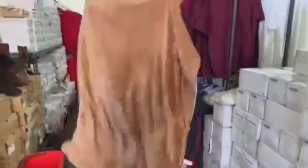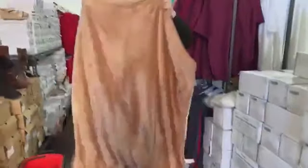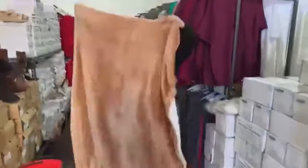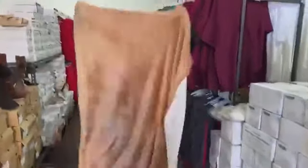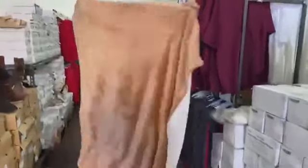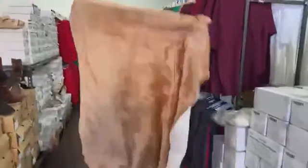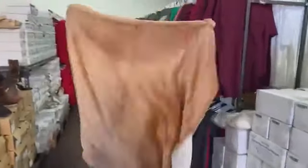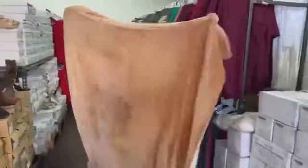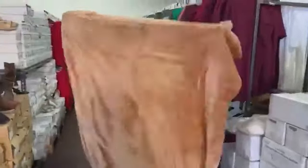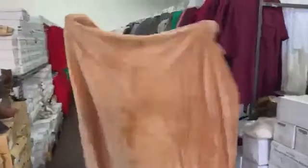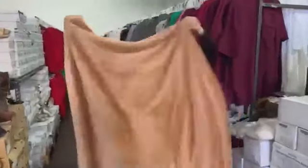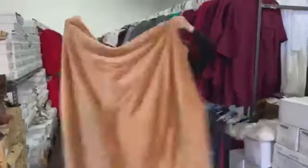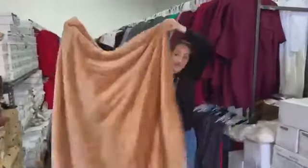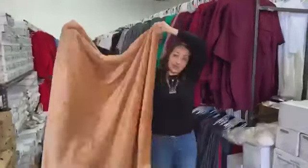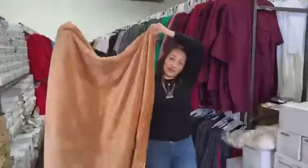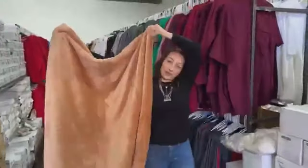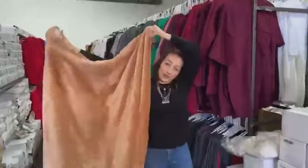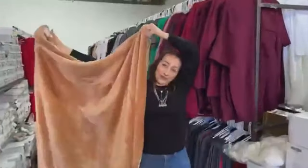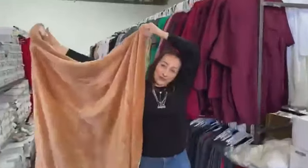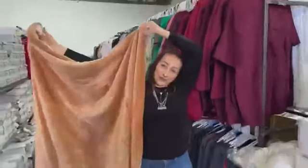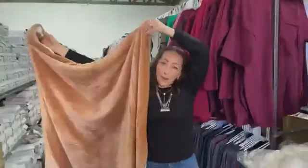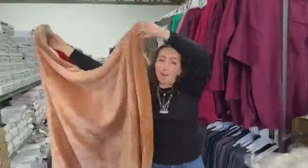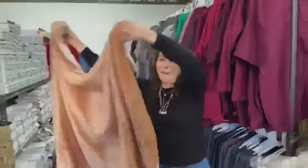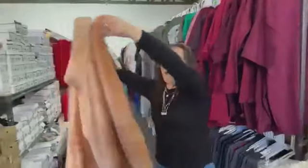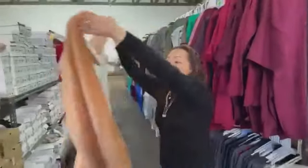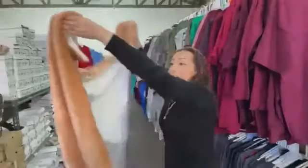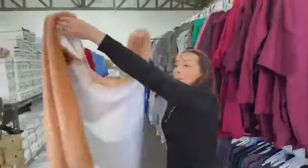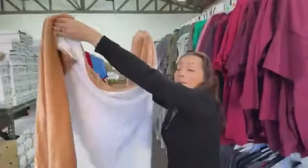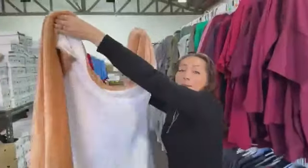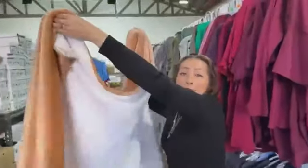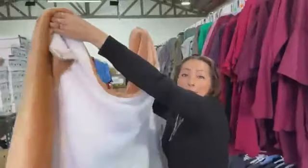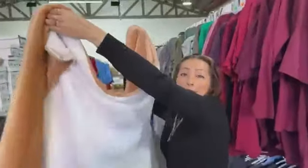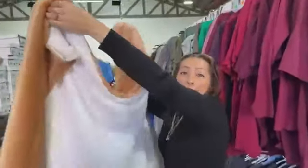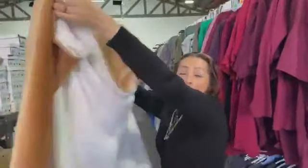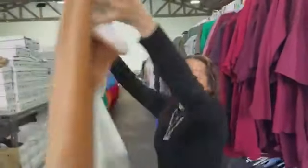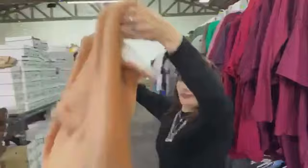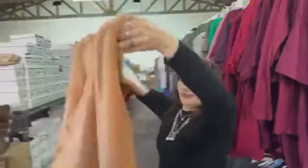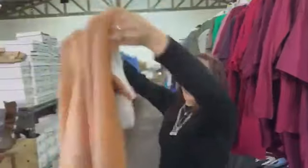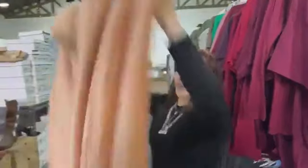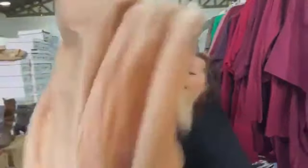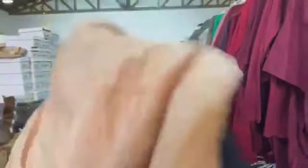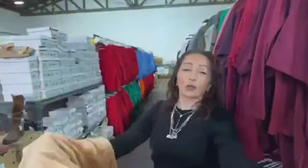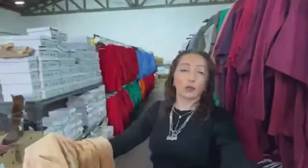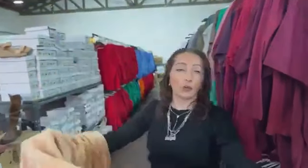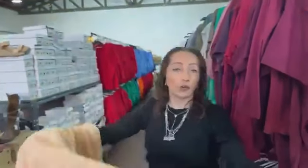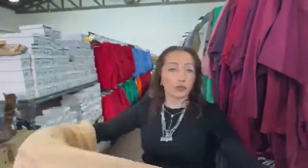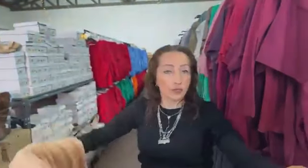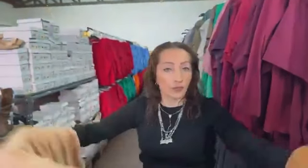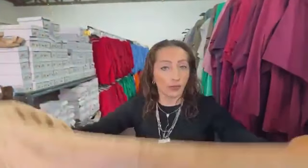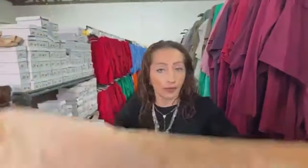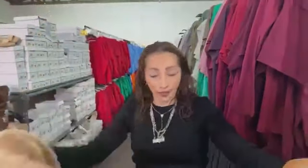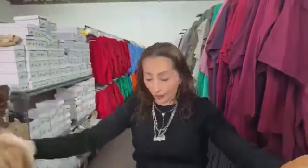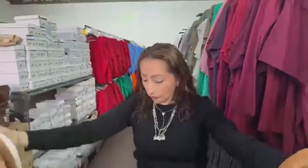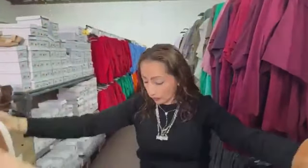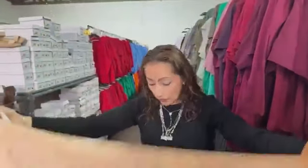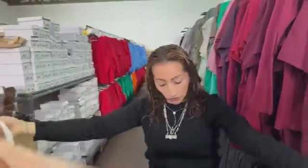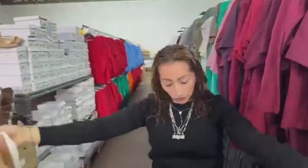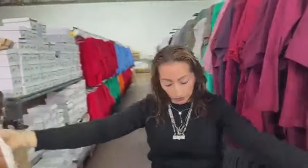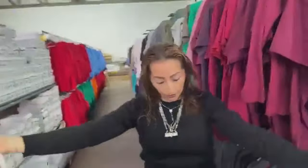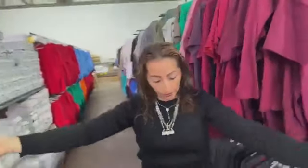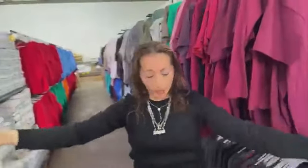tal? Te pones y te pones en la sala con unas palomitas a ver una película o tu serie,